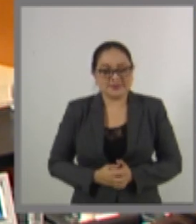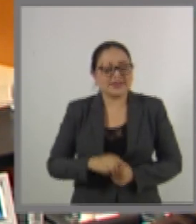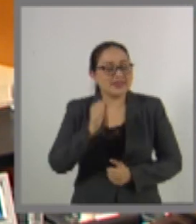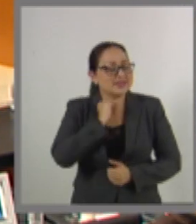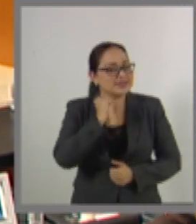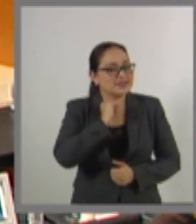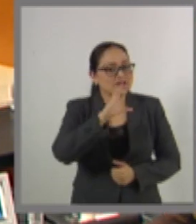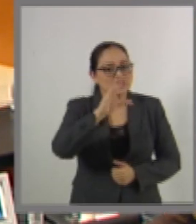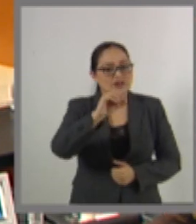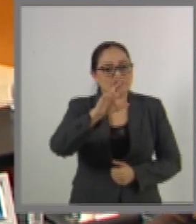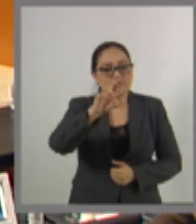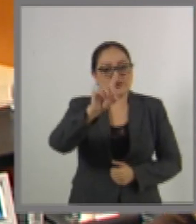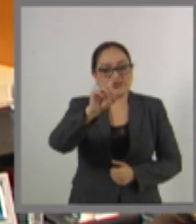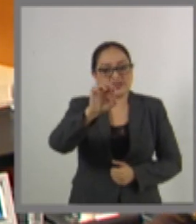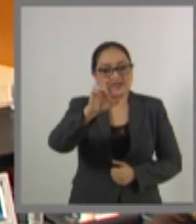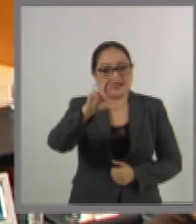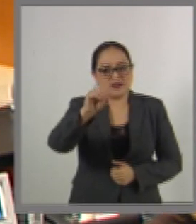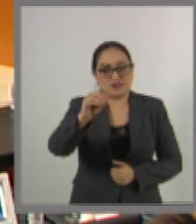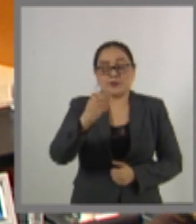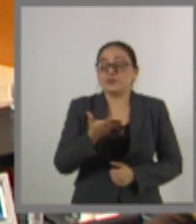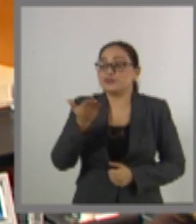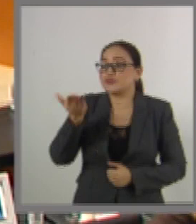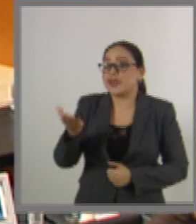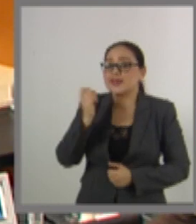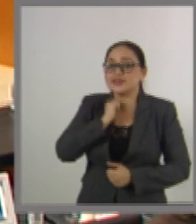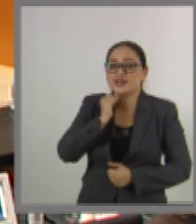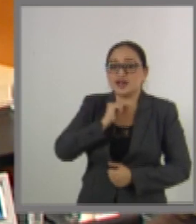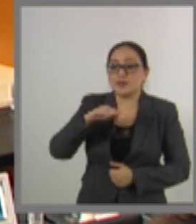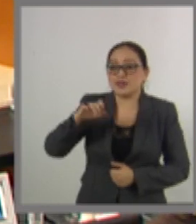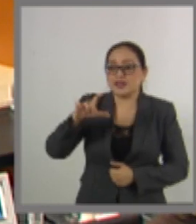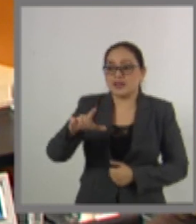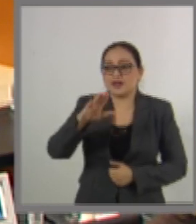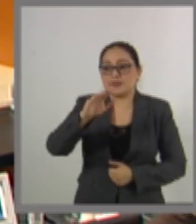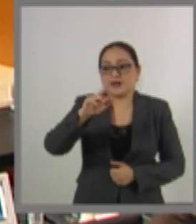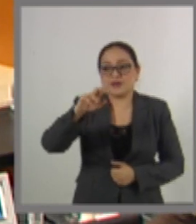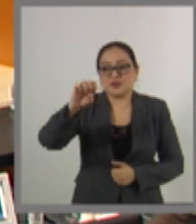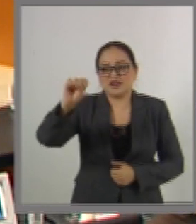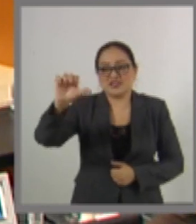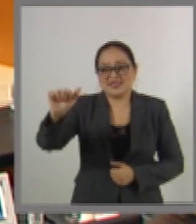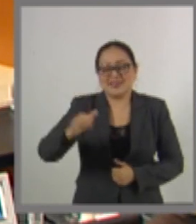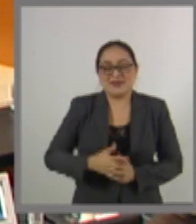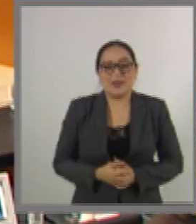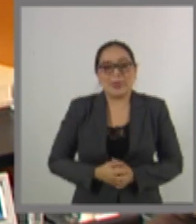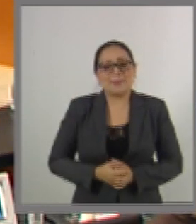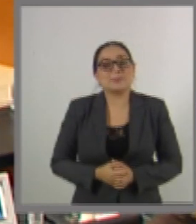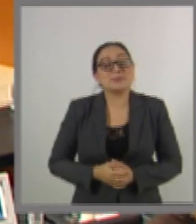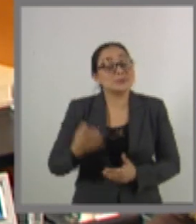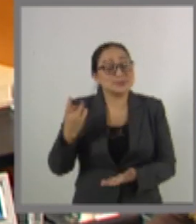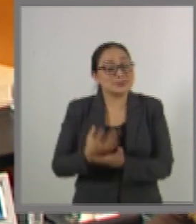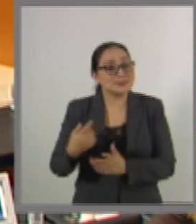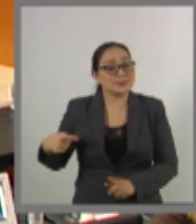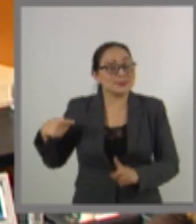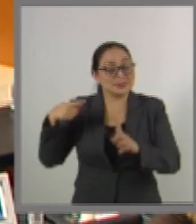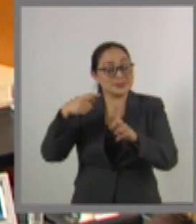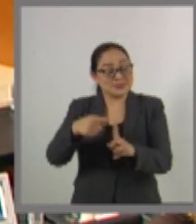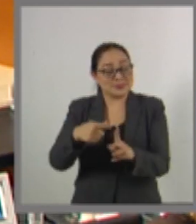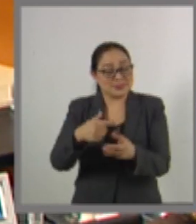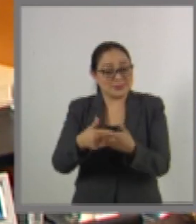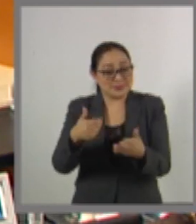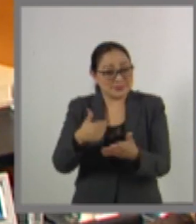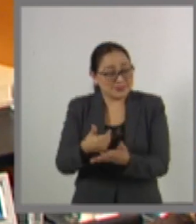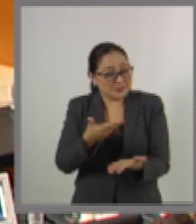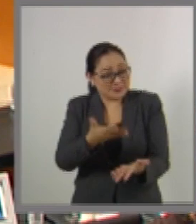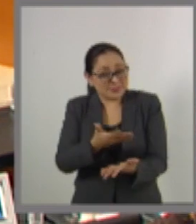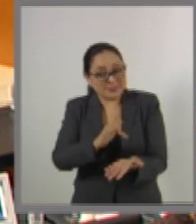senador Cordero. Senador Miguel Barbosa, más que una cortesía política, es un agradecimiento